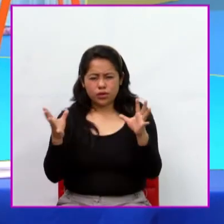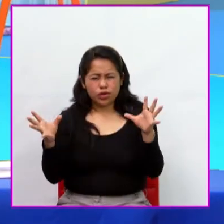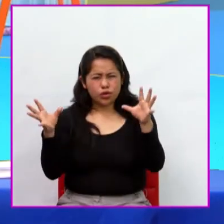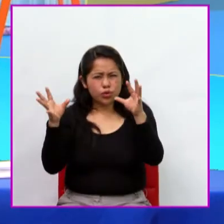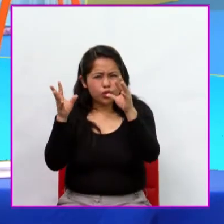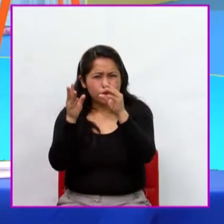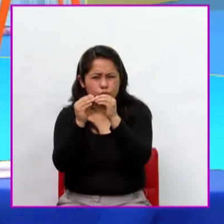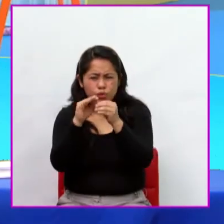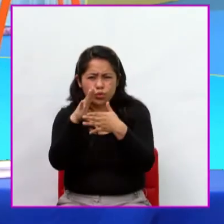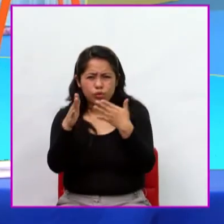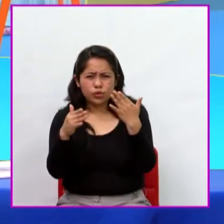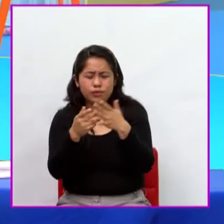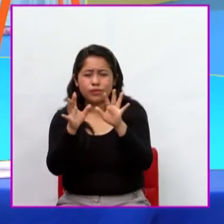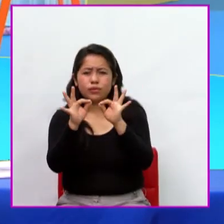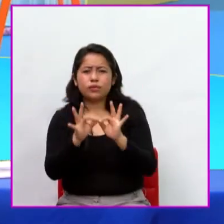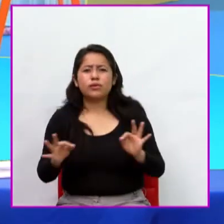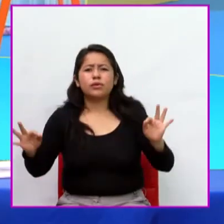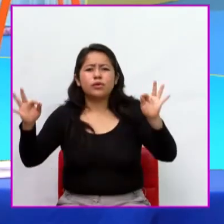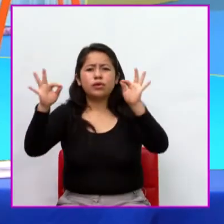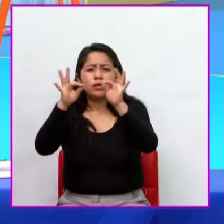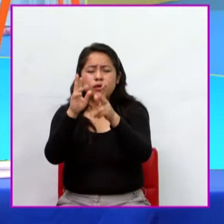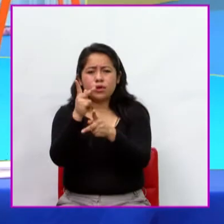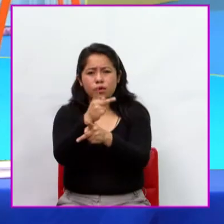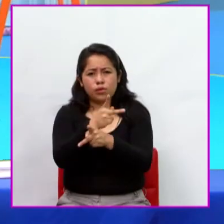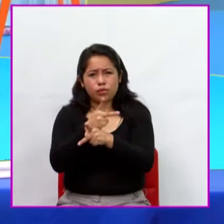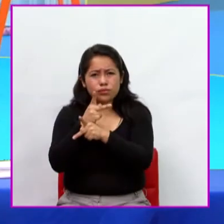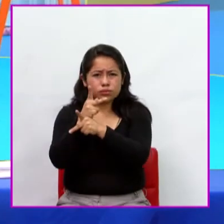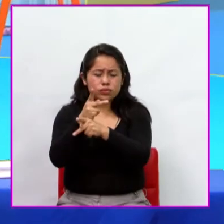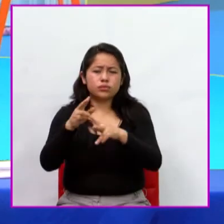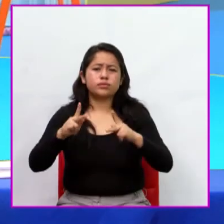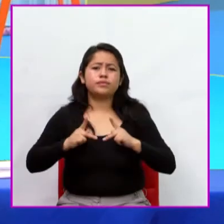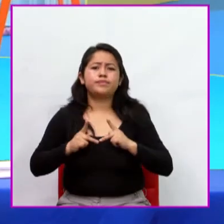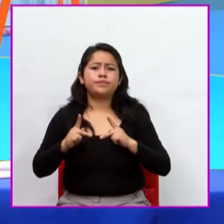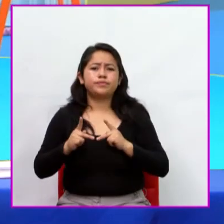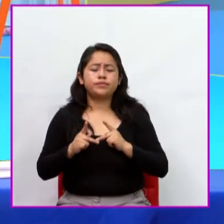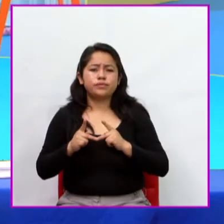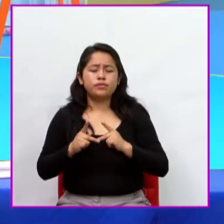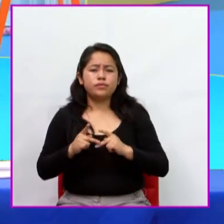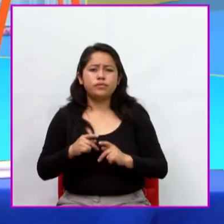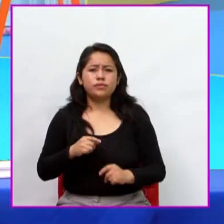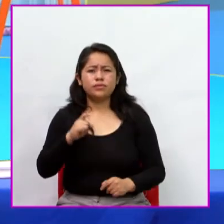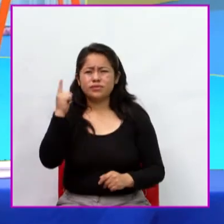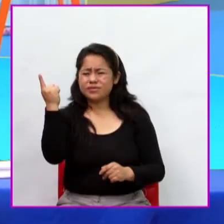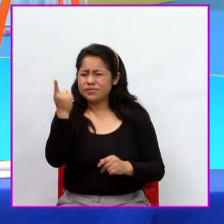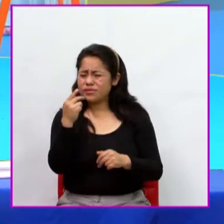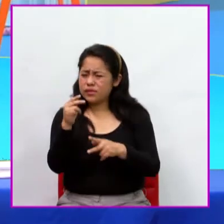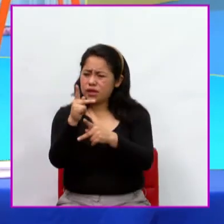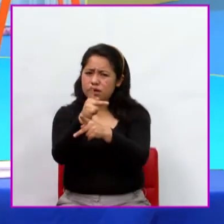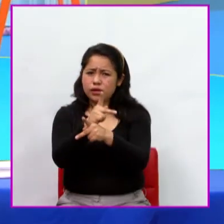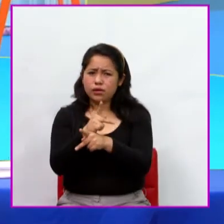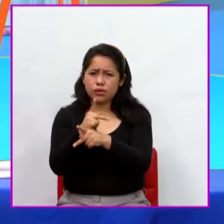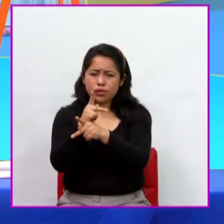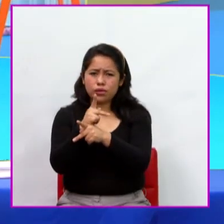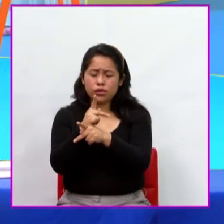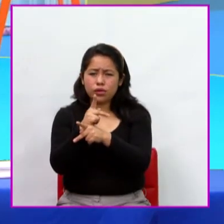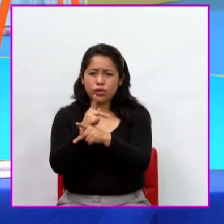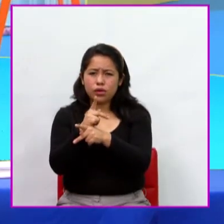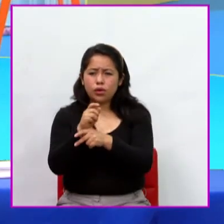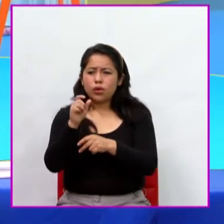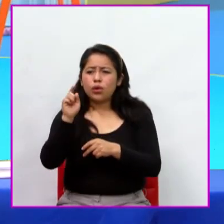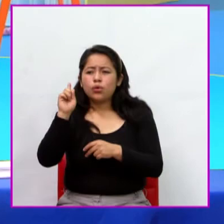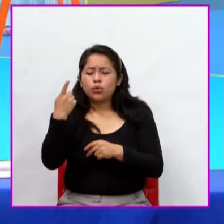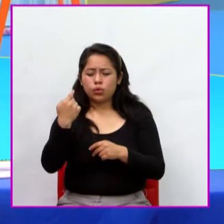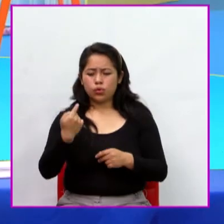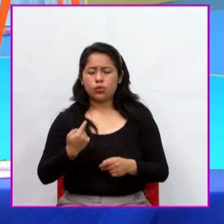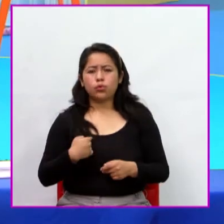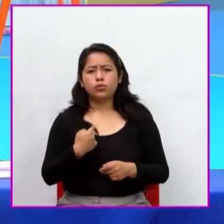resumir que es muy importante el cuidado de nuestros pulmones. debemos de cuidarlos porque son únicos e irreparables. ¿Cómo